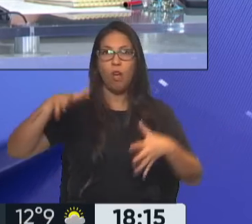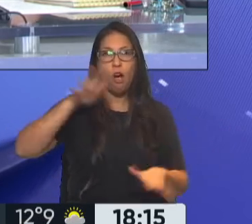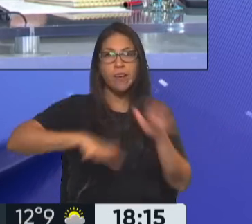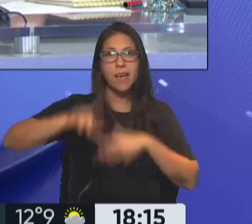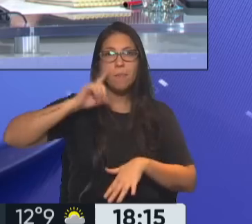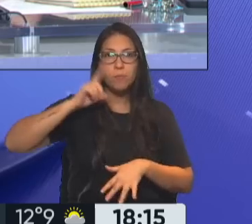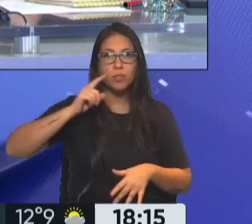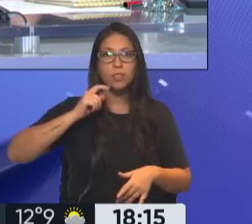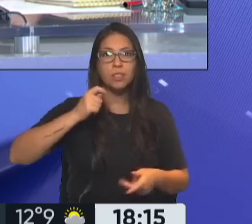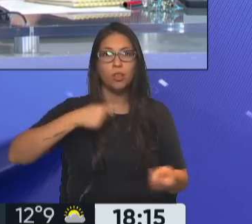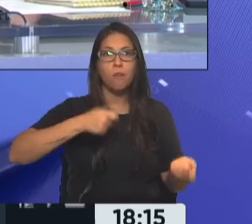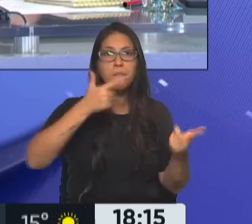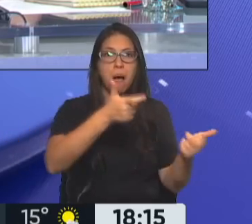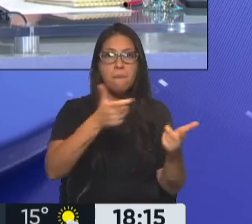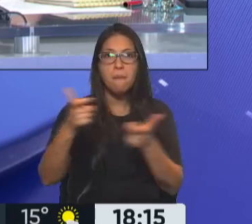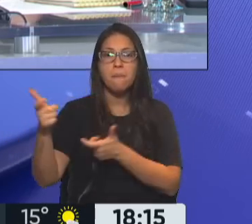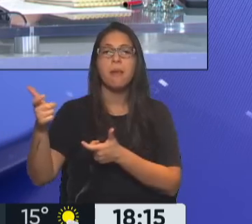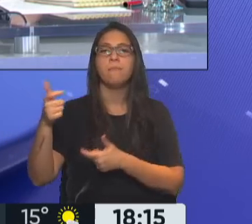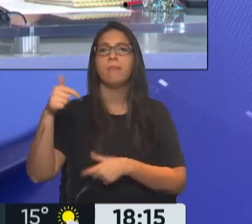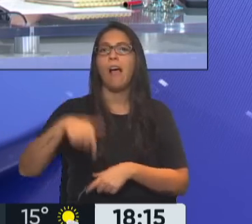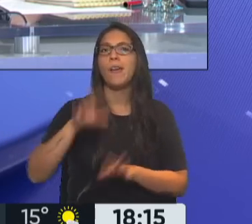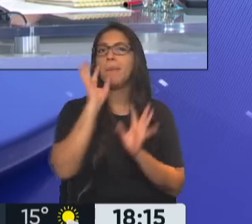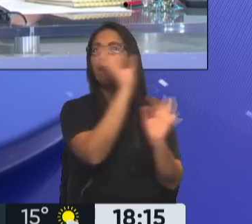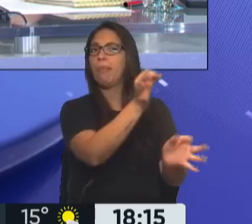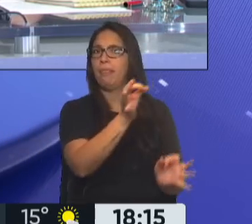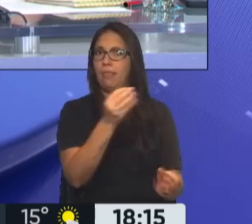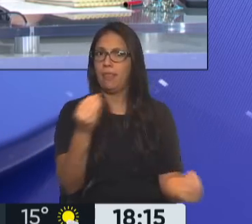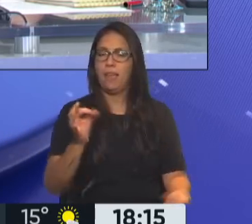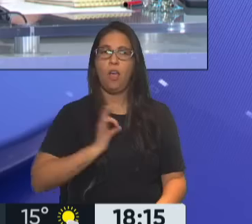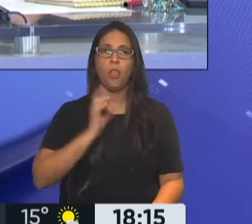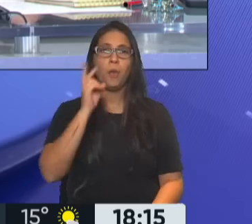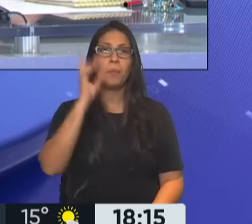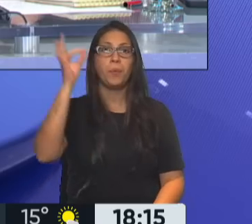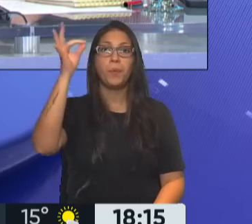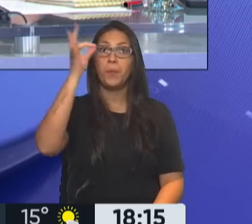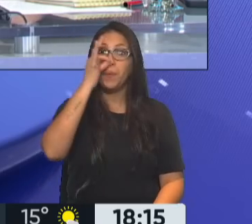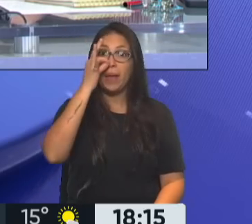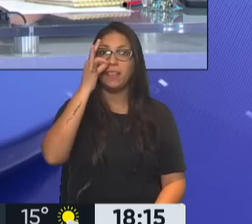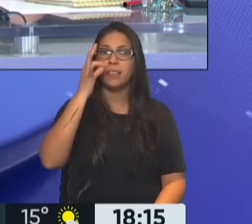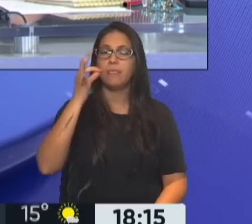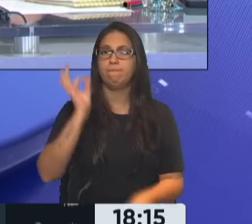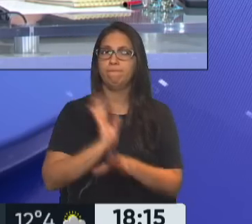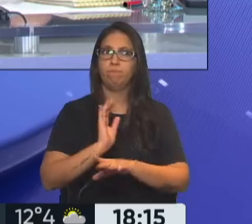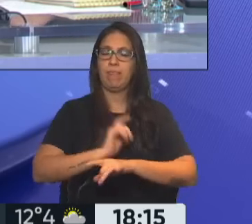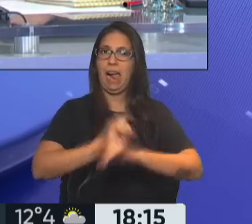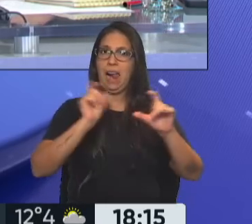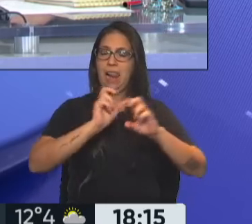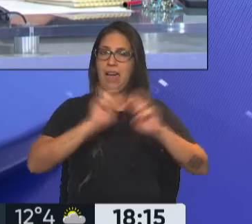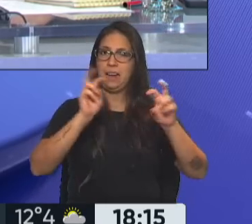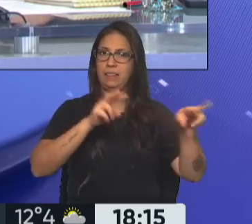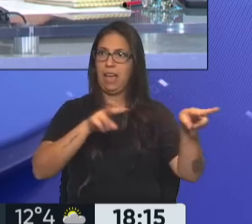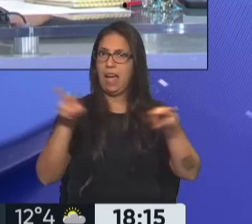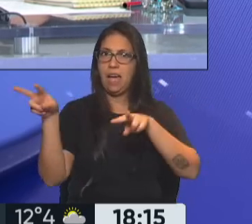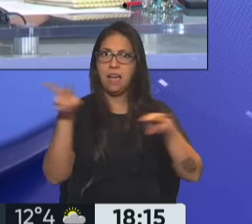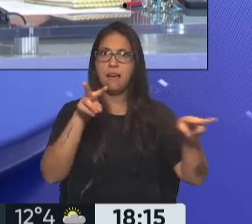poco al comienzo. ¿Qué es lo que se está viendo en Chile? Bueno, primero que en el 2020 se prendieron las alarmas por el hecho de que